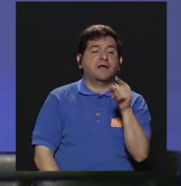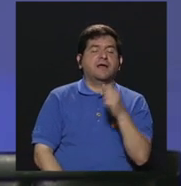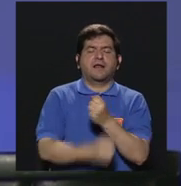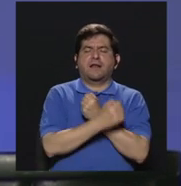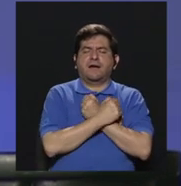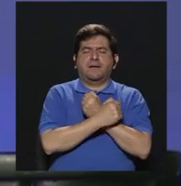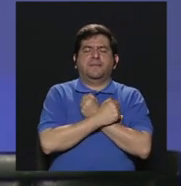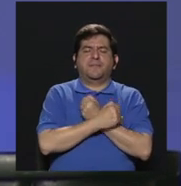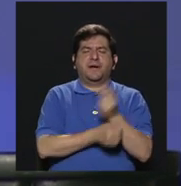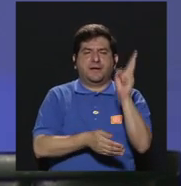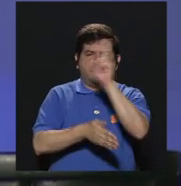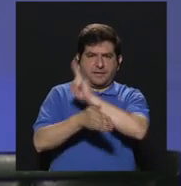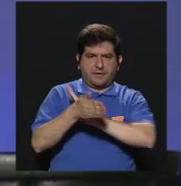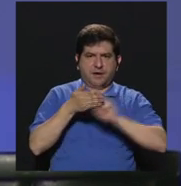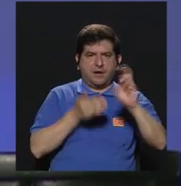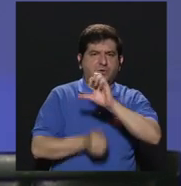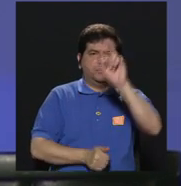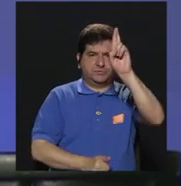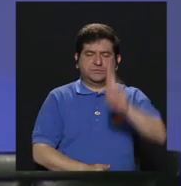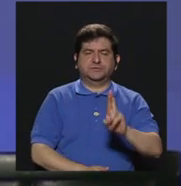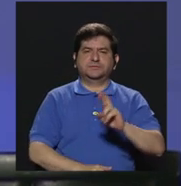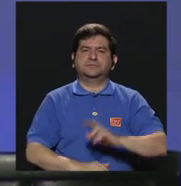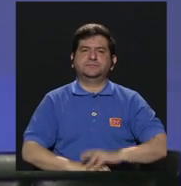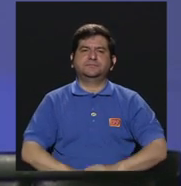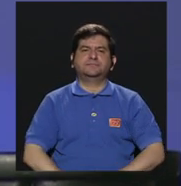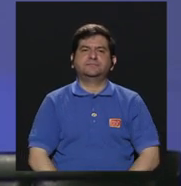la Universidad de Costa Rica.